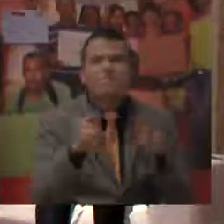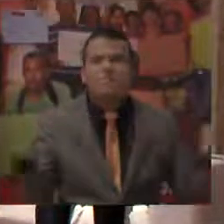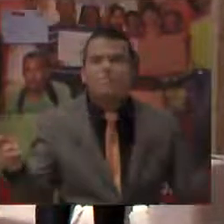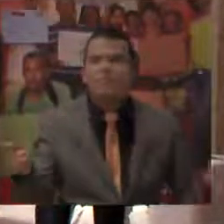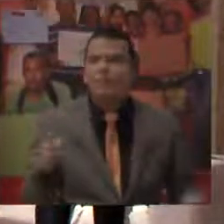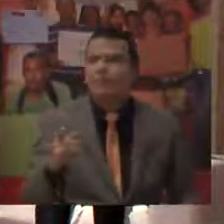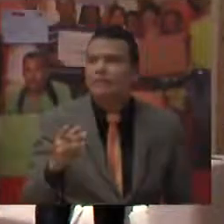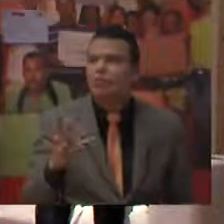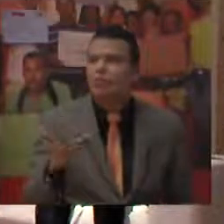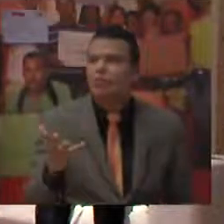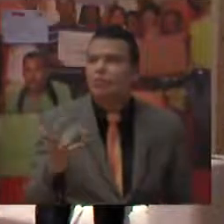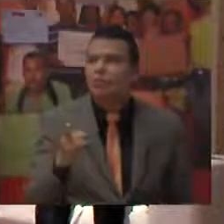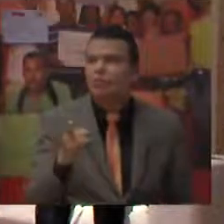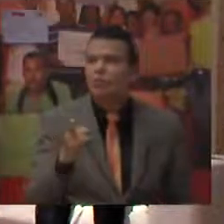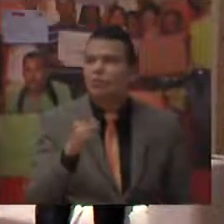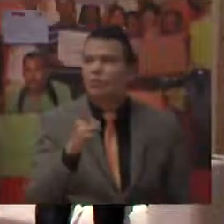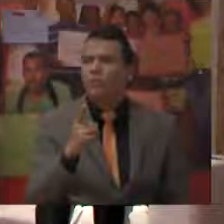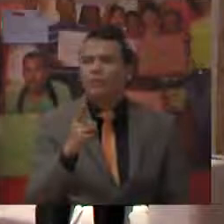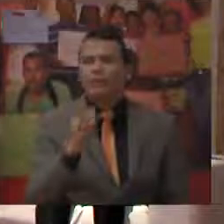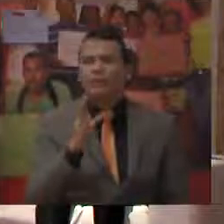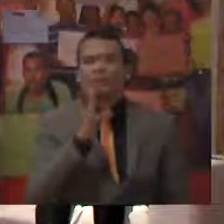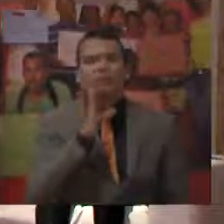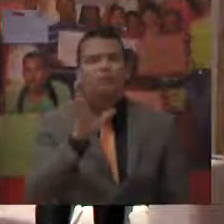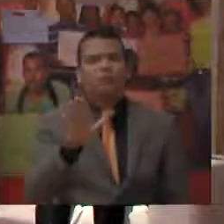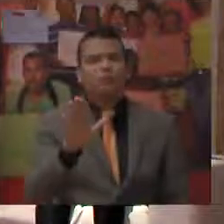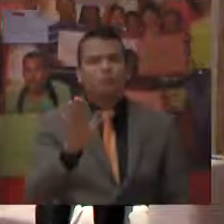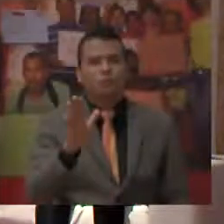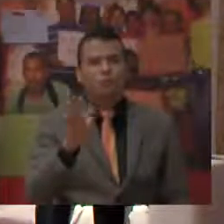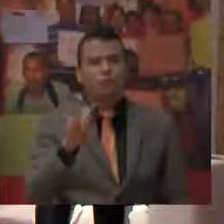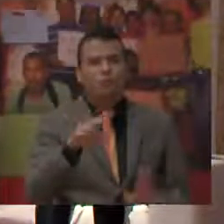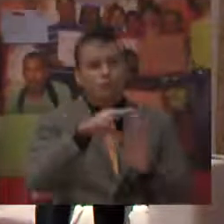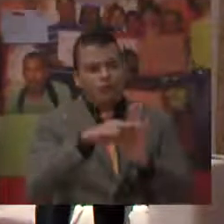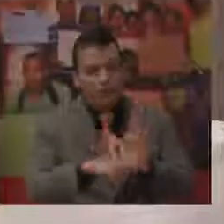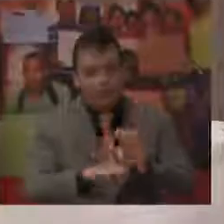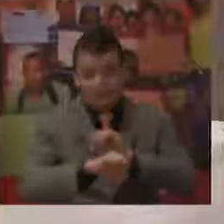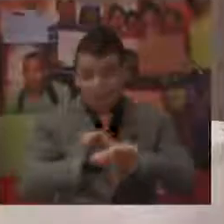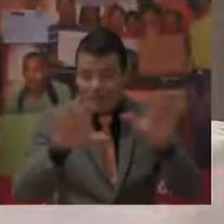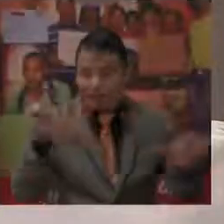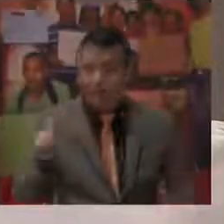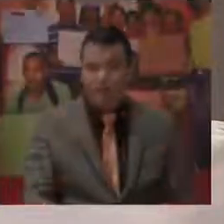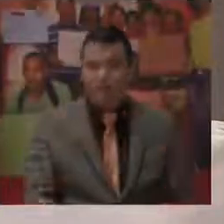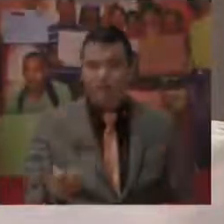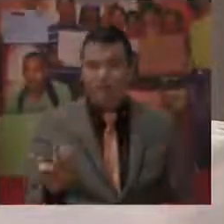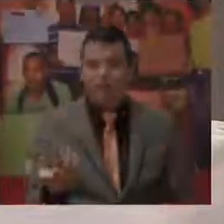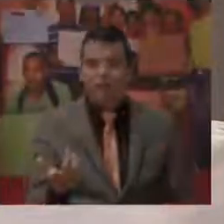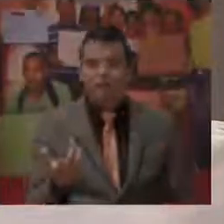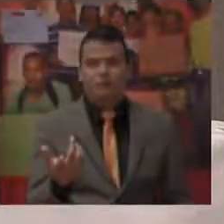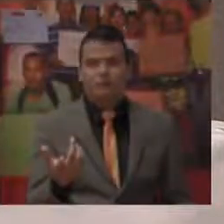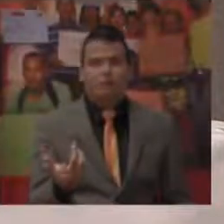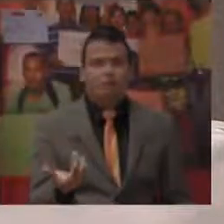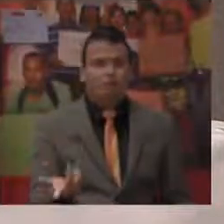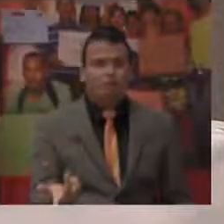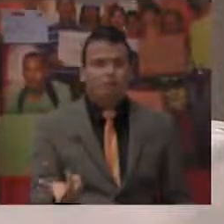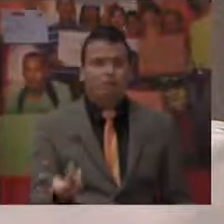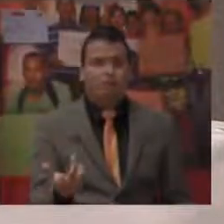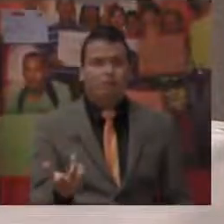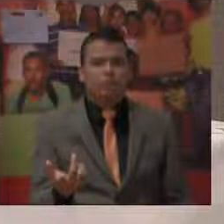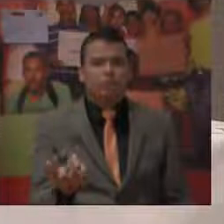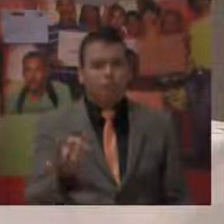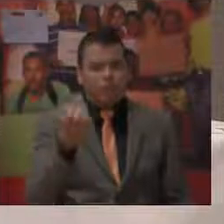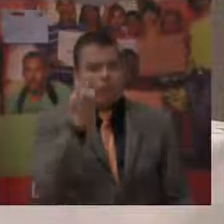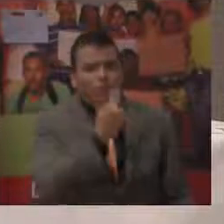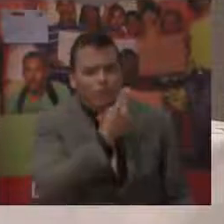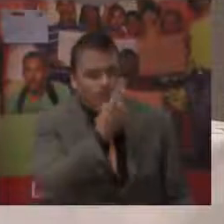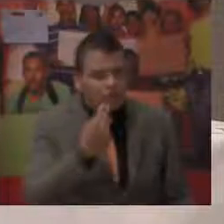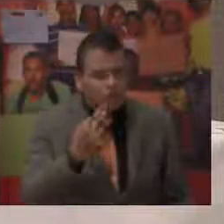la palabra que las reglas tienen, la palabra y que las reglas tienen que ser claras. La palabra en el sentido de compromiso